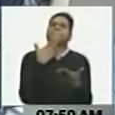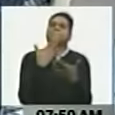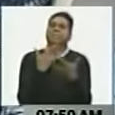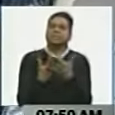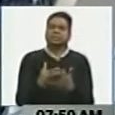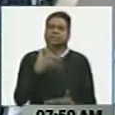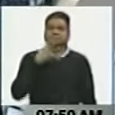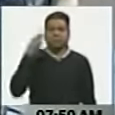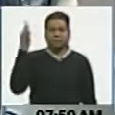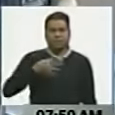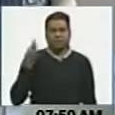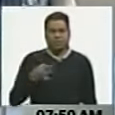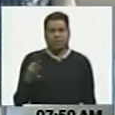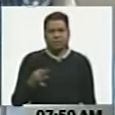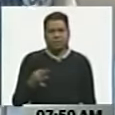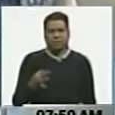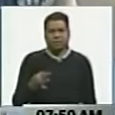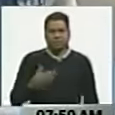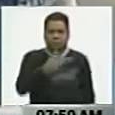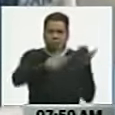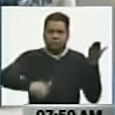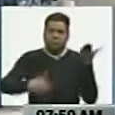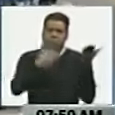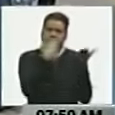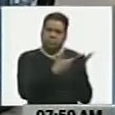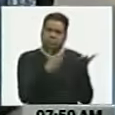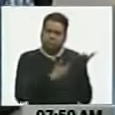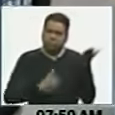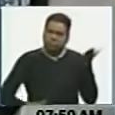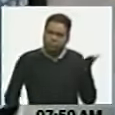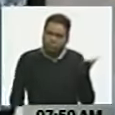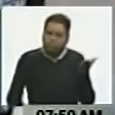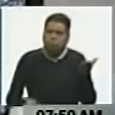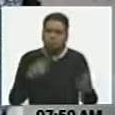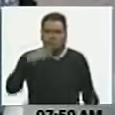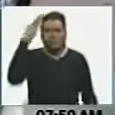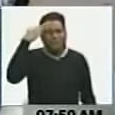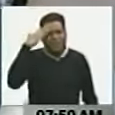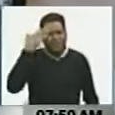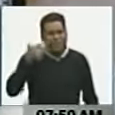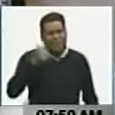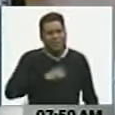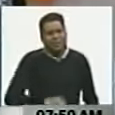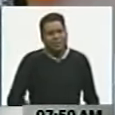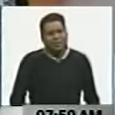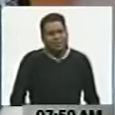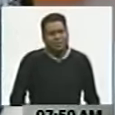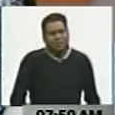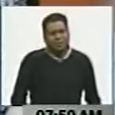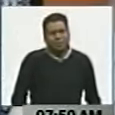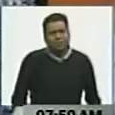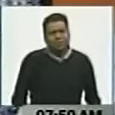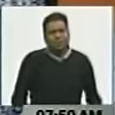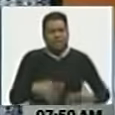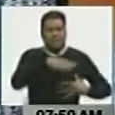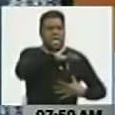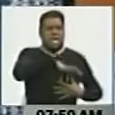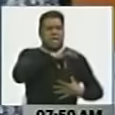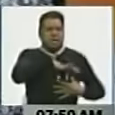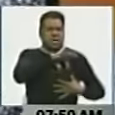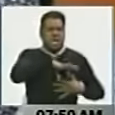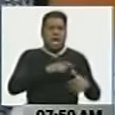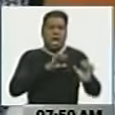realmente ese amparo. Ustedes saben a lo que hemos llegado en el Consejo Nacional Electoral, que se han quitado el carné del